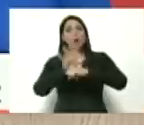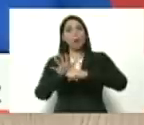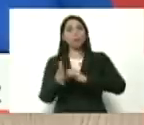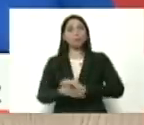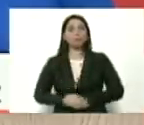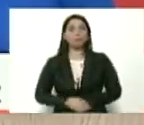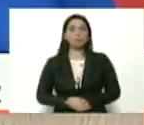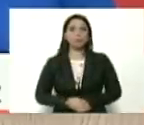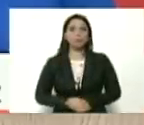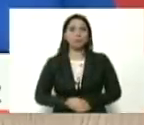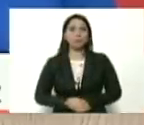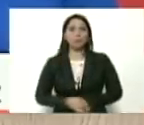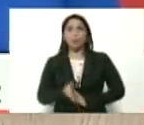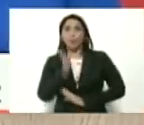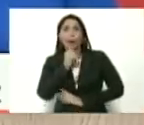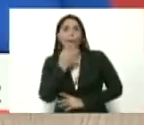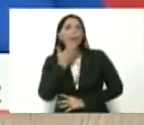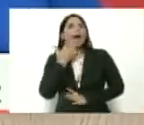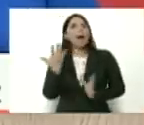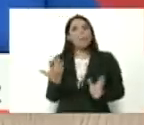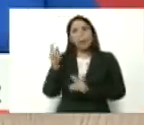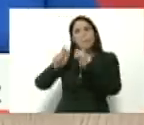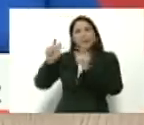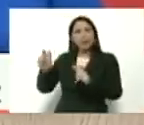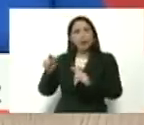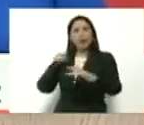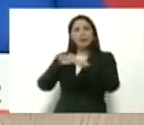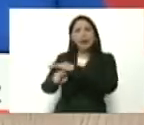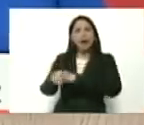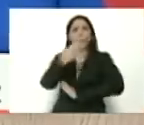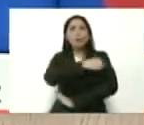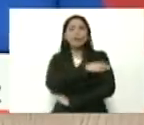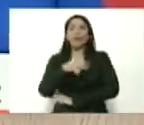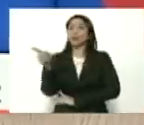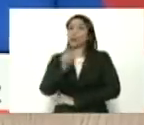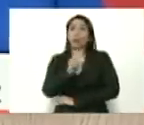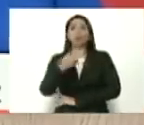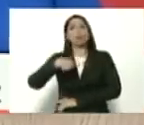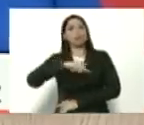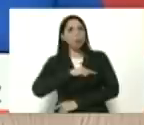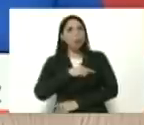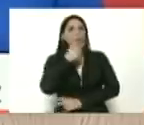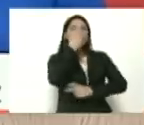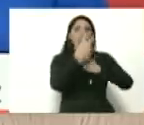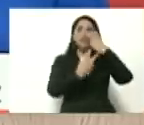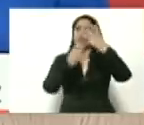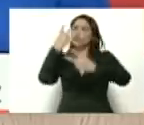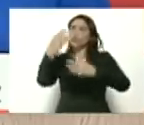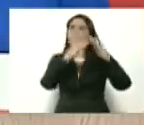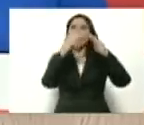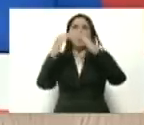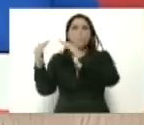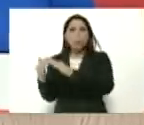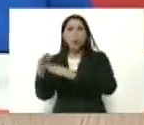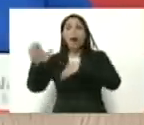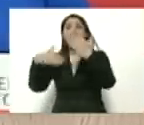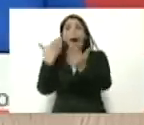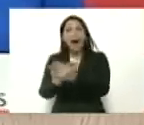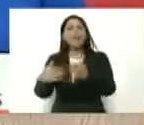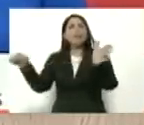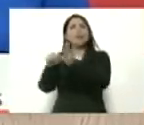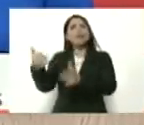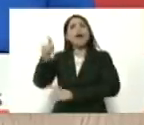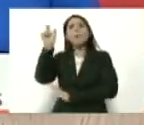COVID-19. No es que los casos están llegando a los hospitales. Hemos llegado a los casos, hemos llegado a estos focos